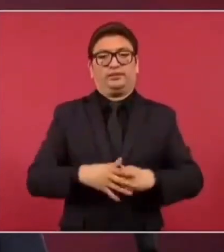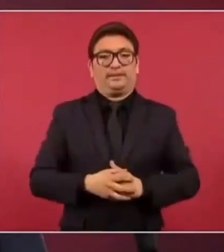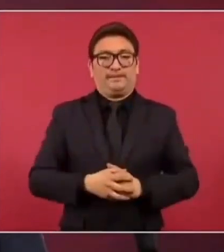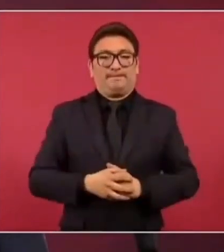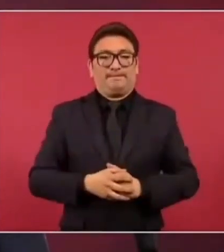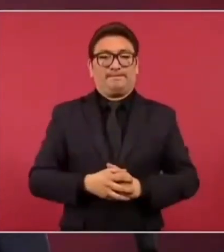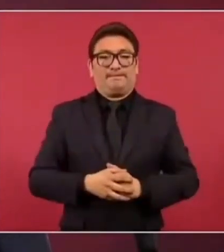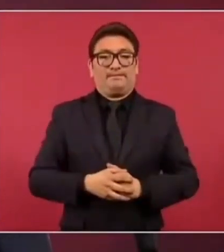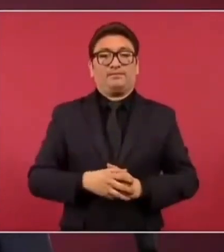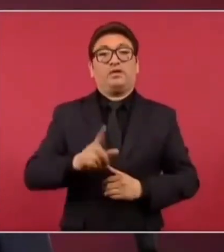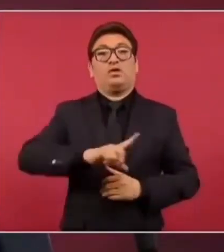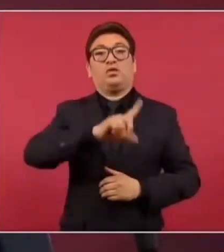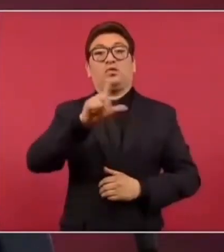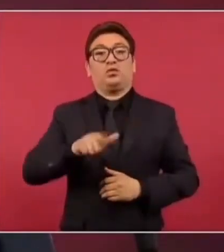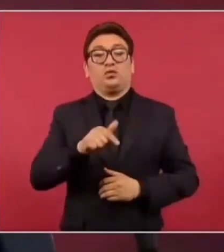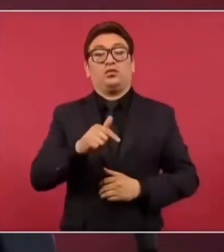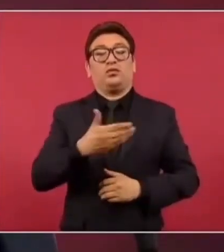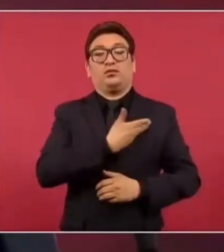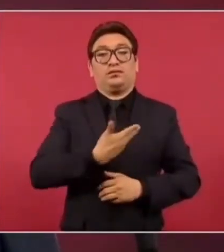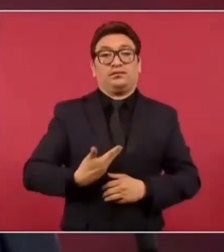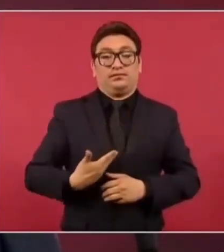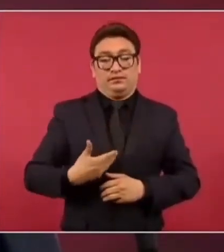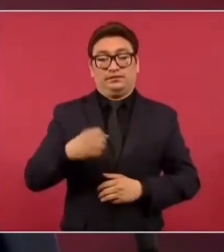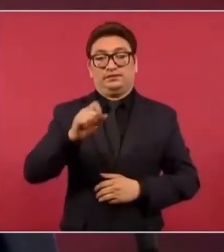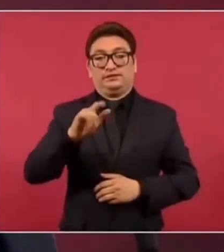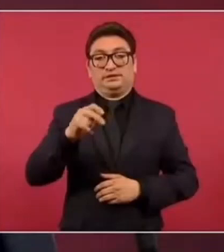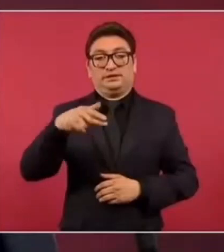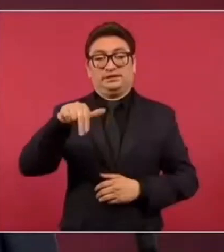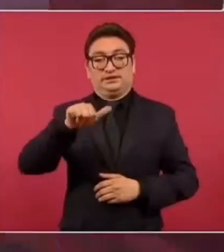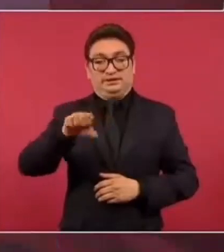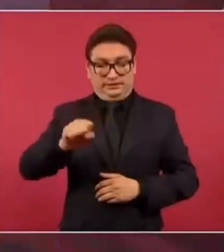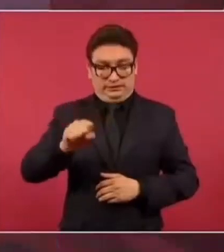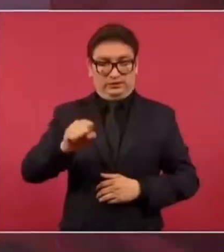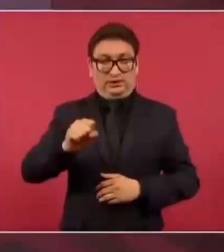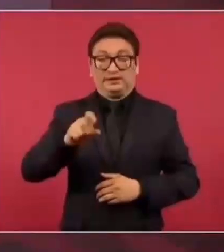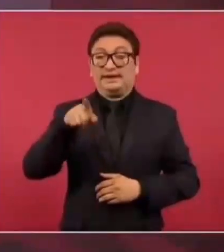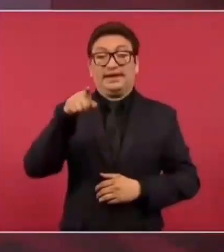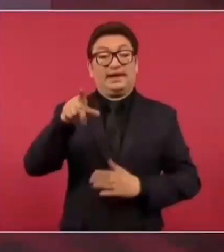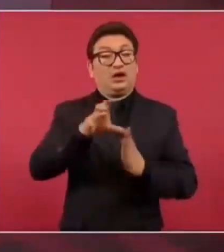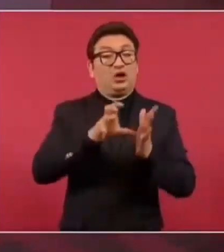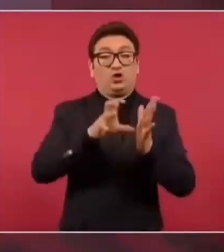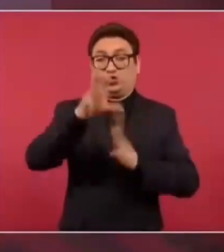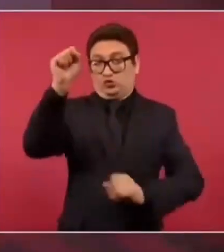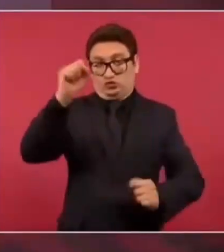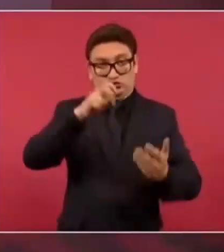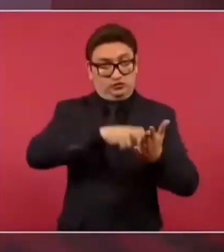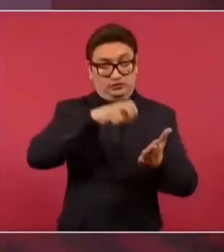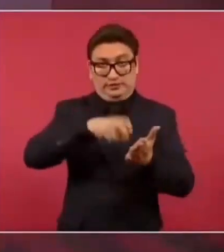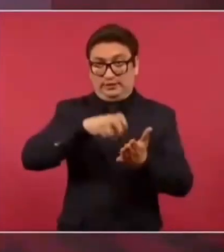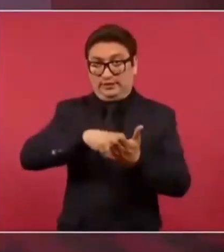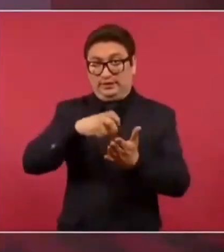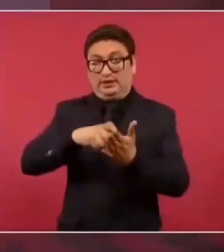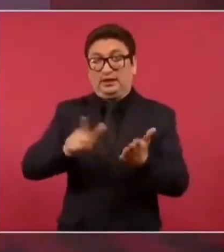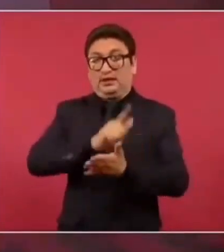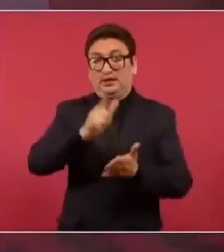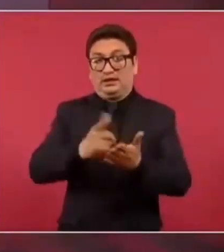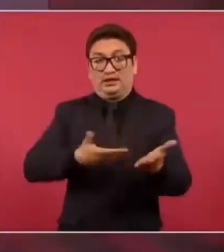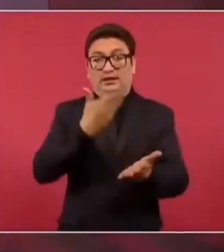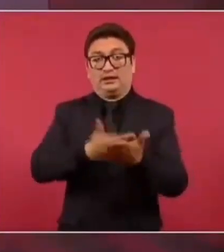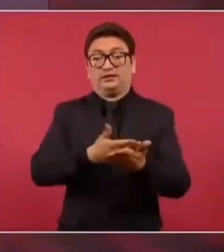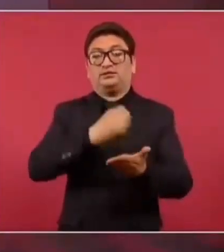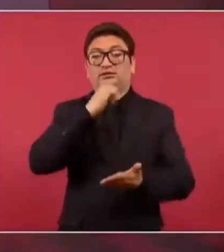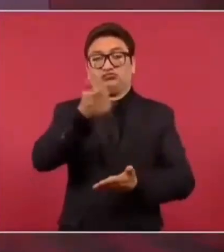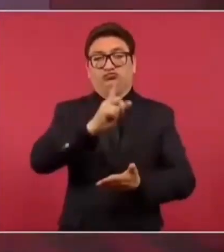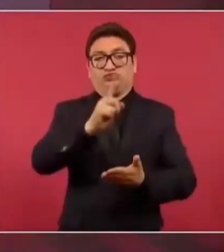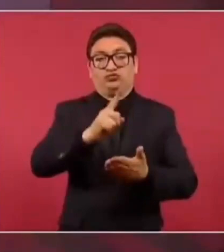Entonces, con Salinas, sin reformar la Constitución, sino reformando una ley